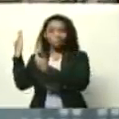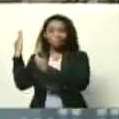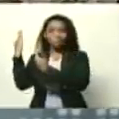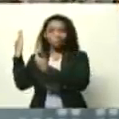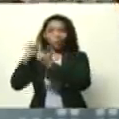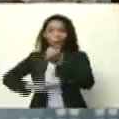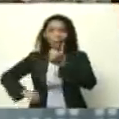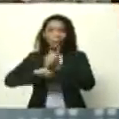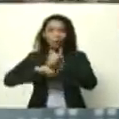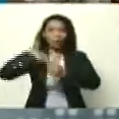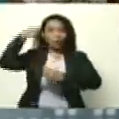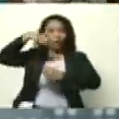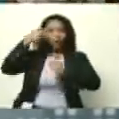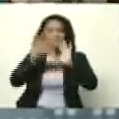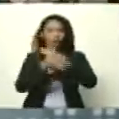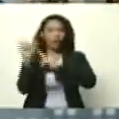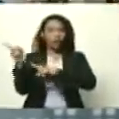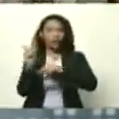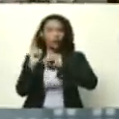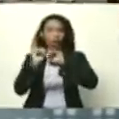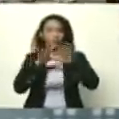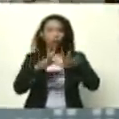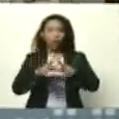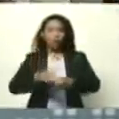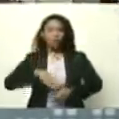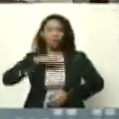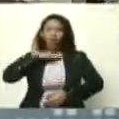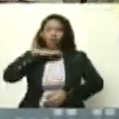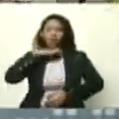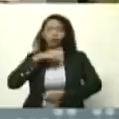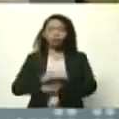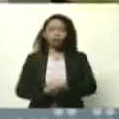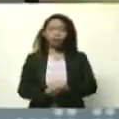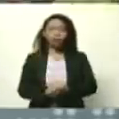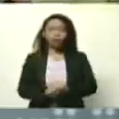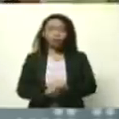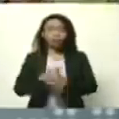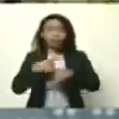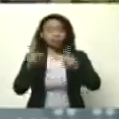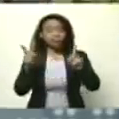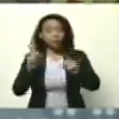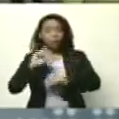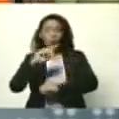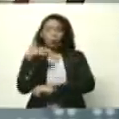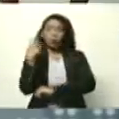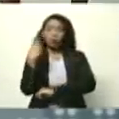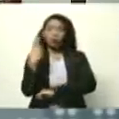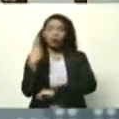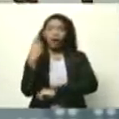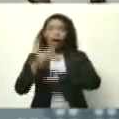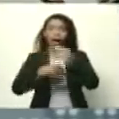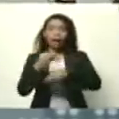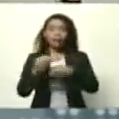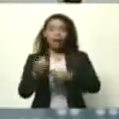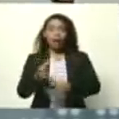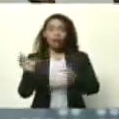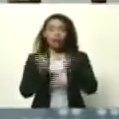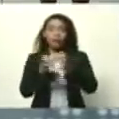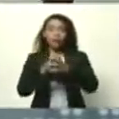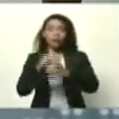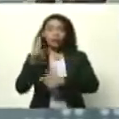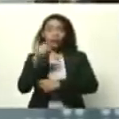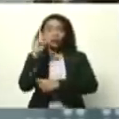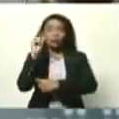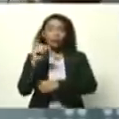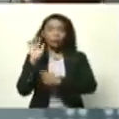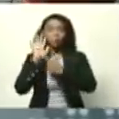apoyo, una afluencia masiva, vicepresidenta. Pero no solo destacar la cantidad, sino destacar